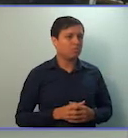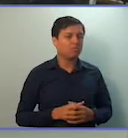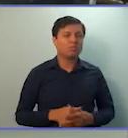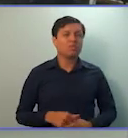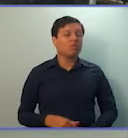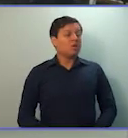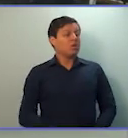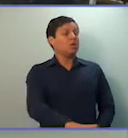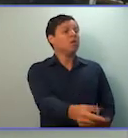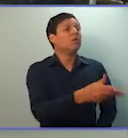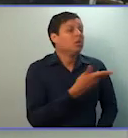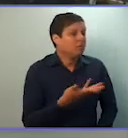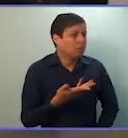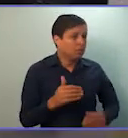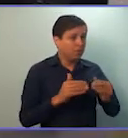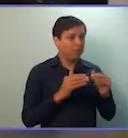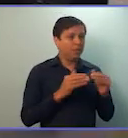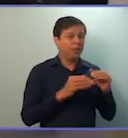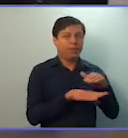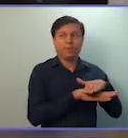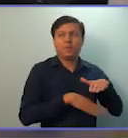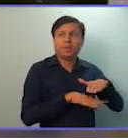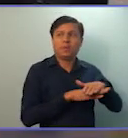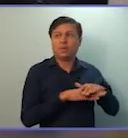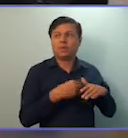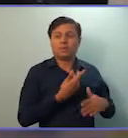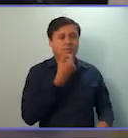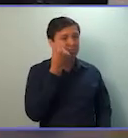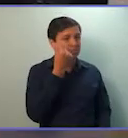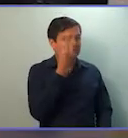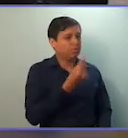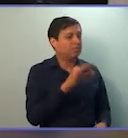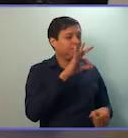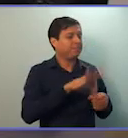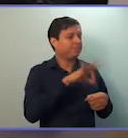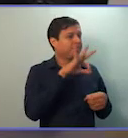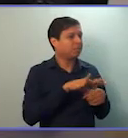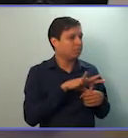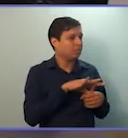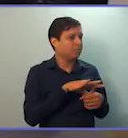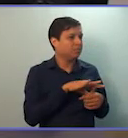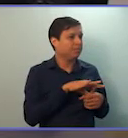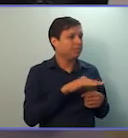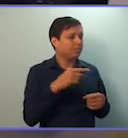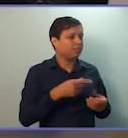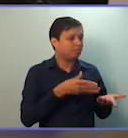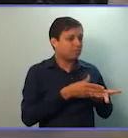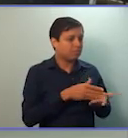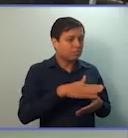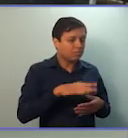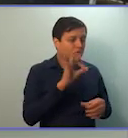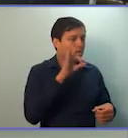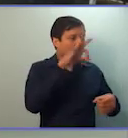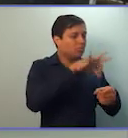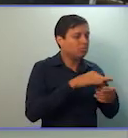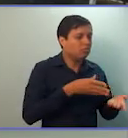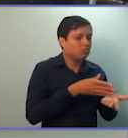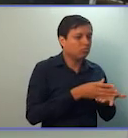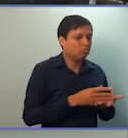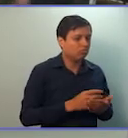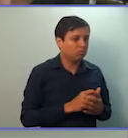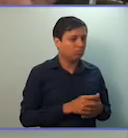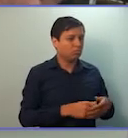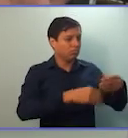hay cosas también básicas que uno va entendiendo el día de la votación y es que cuando llega al centro de votación no se encuentra con